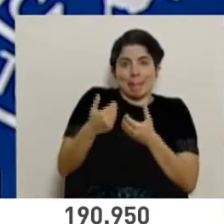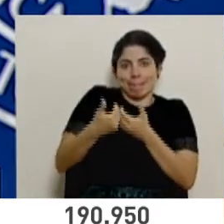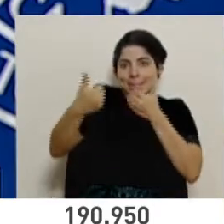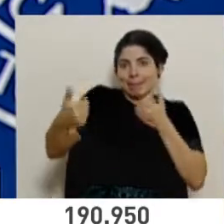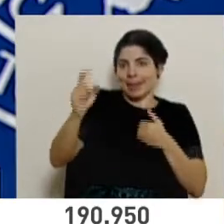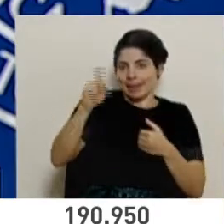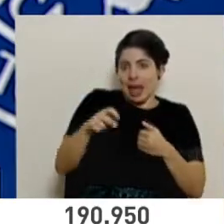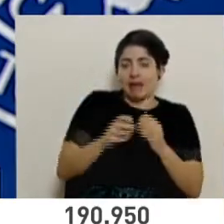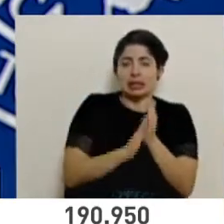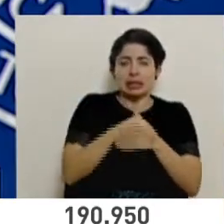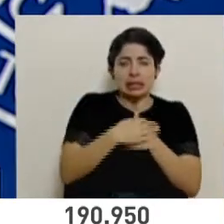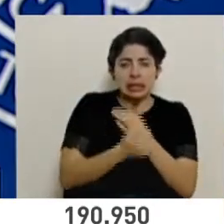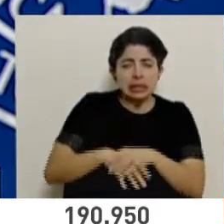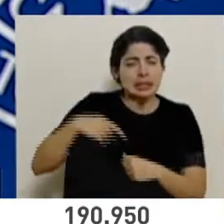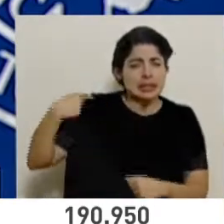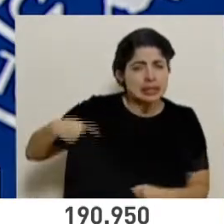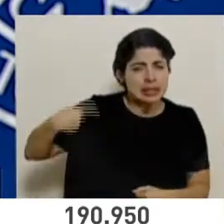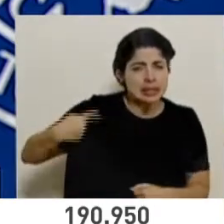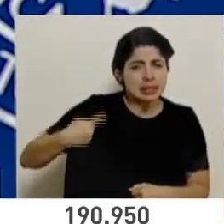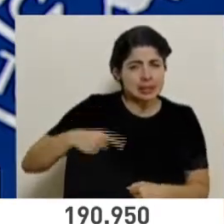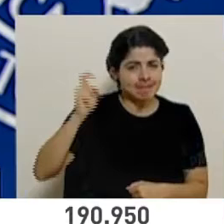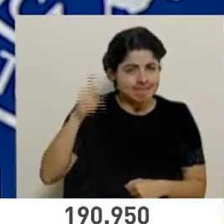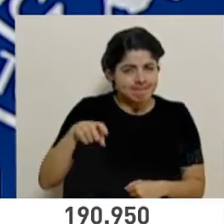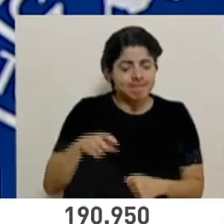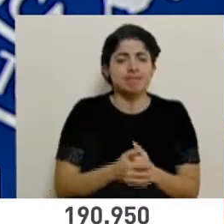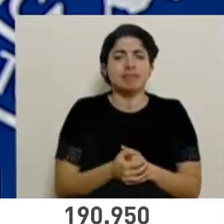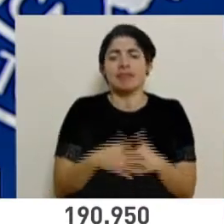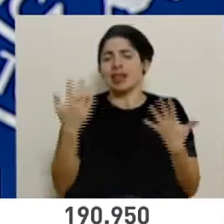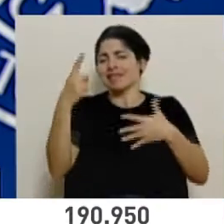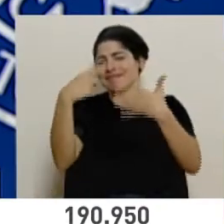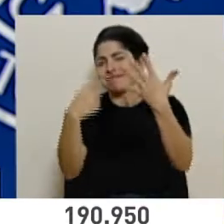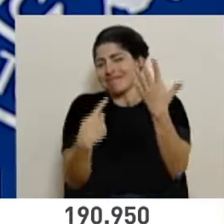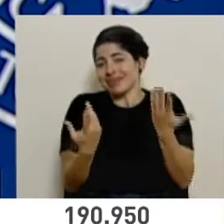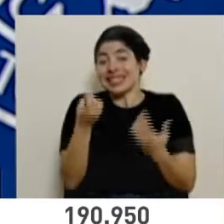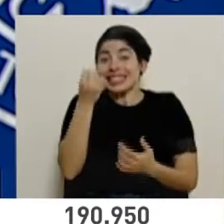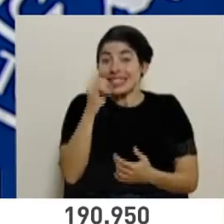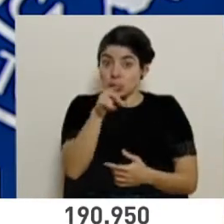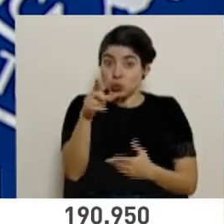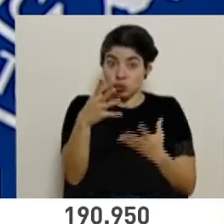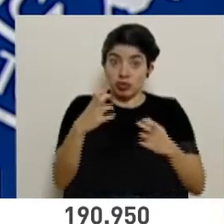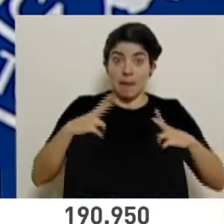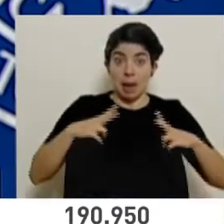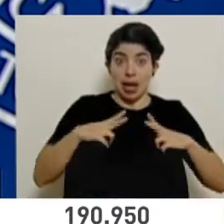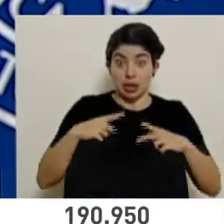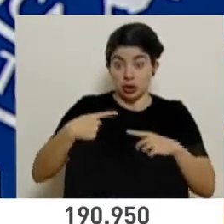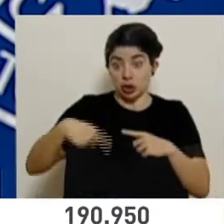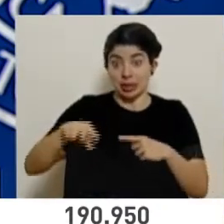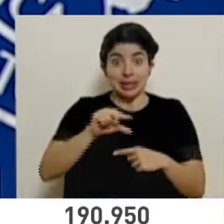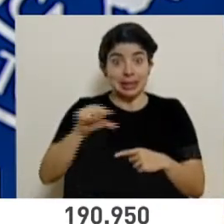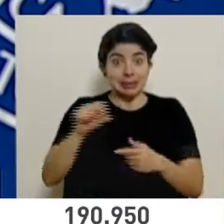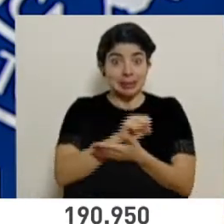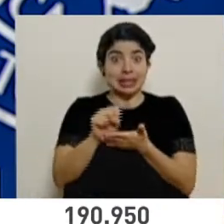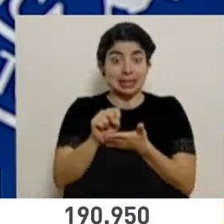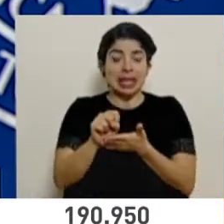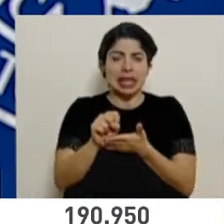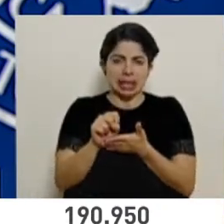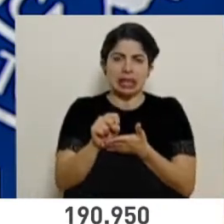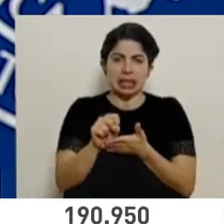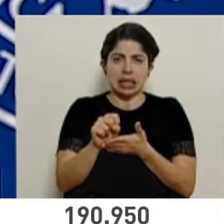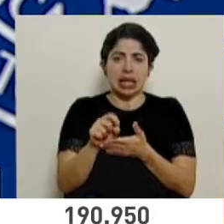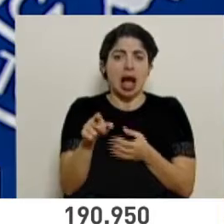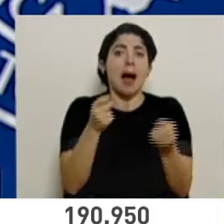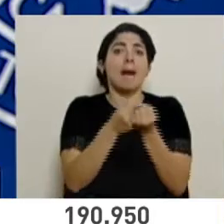que estarse lavando las manos permanentemente, en fin, si vamos a hacer vacaciones en esta Semana Santa, eso es